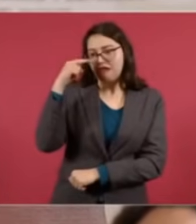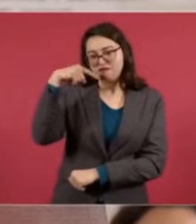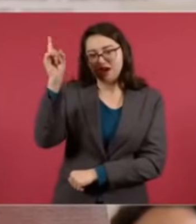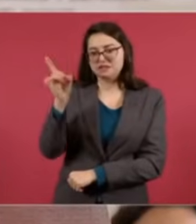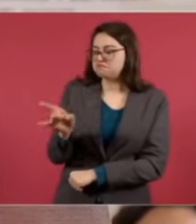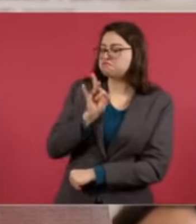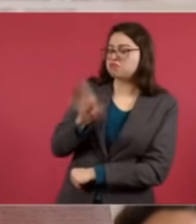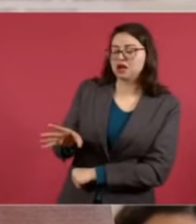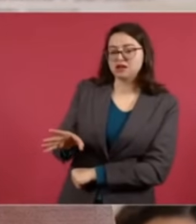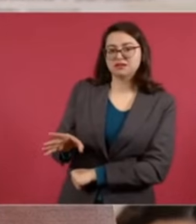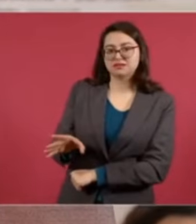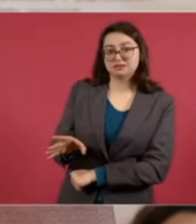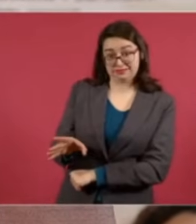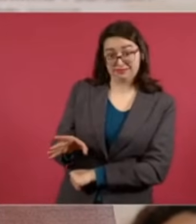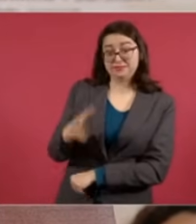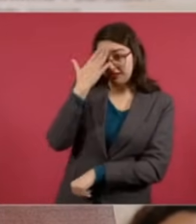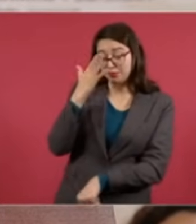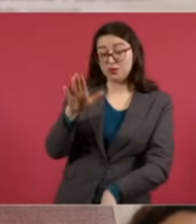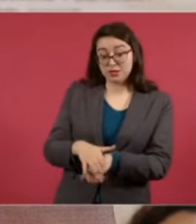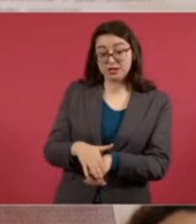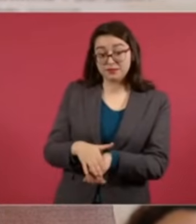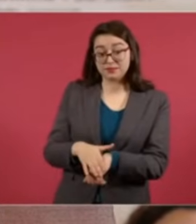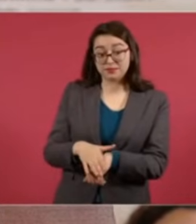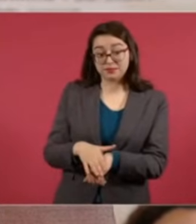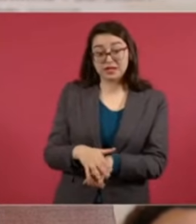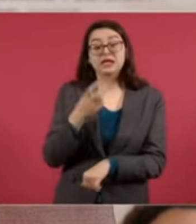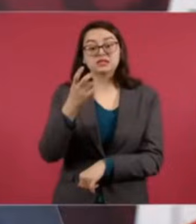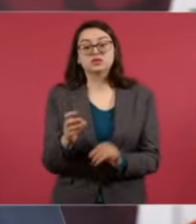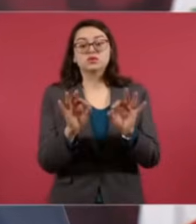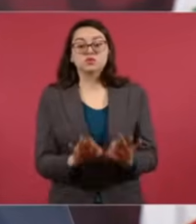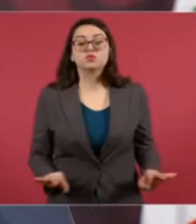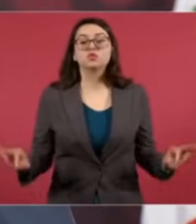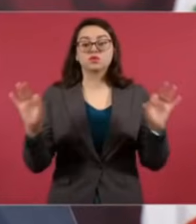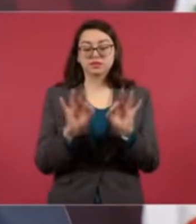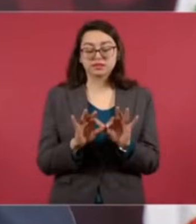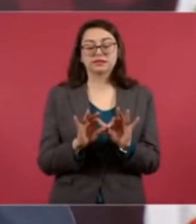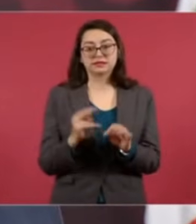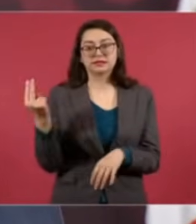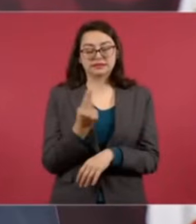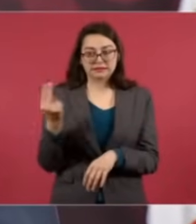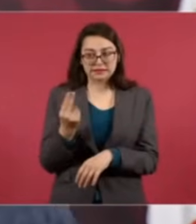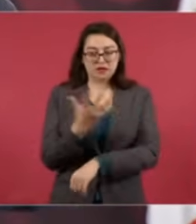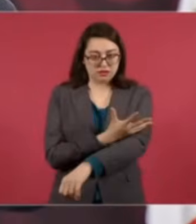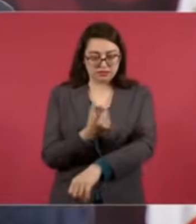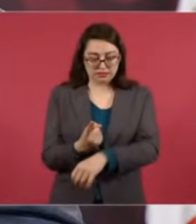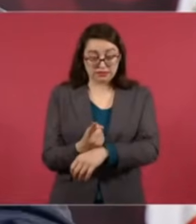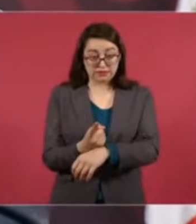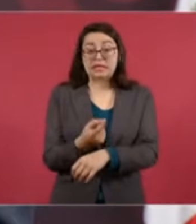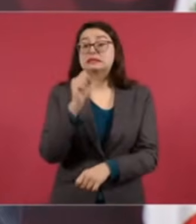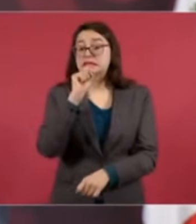Entonces, por eso es necesario que se conozcan las reformas